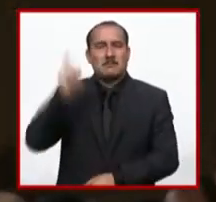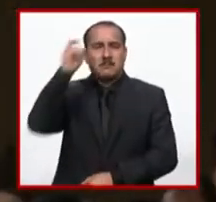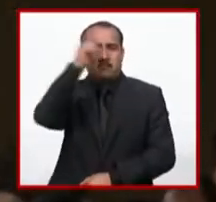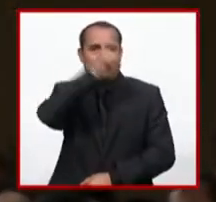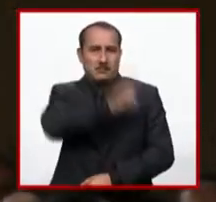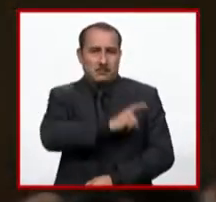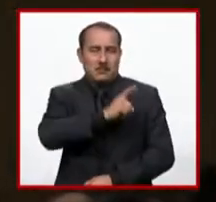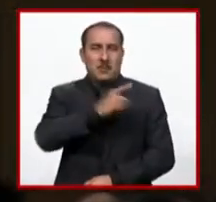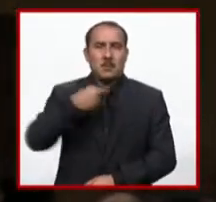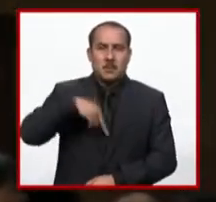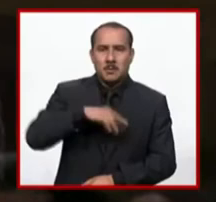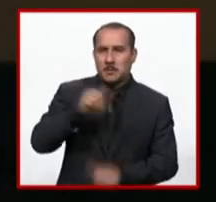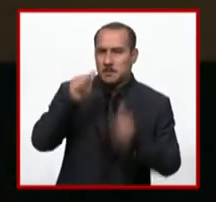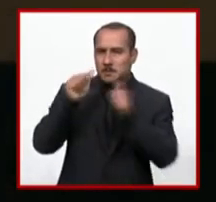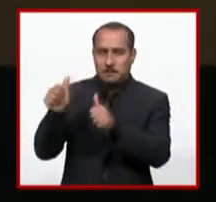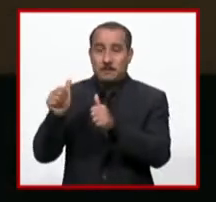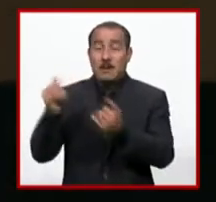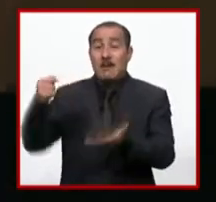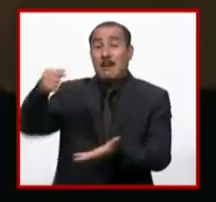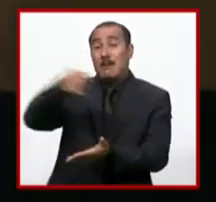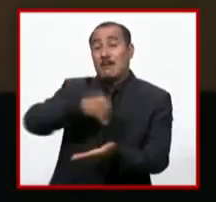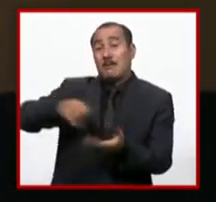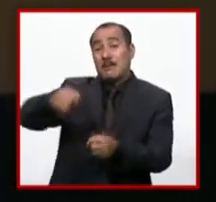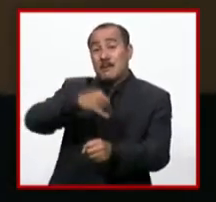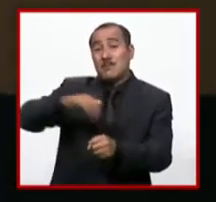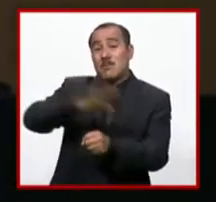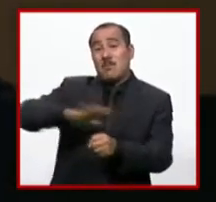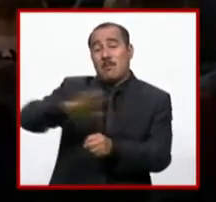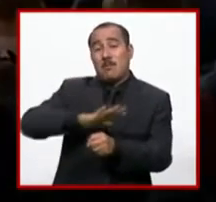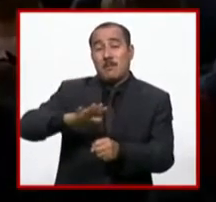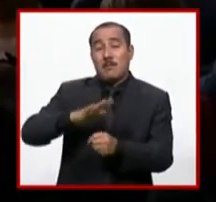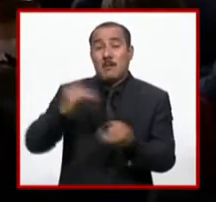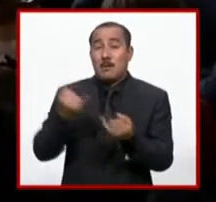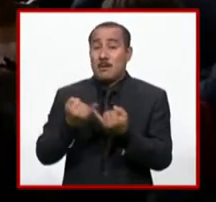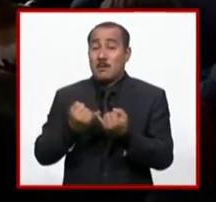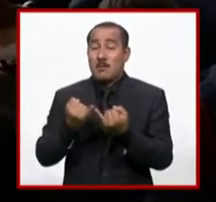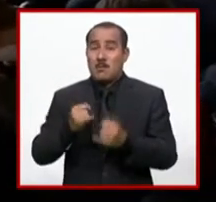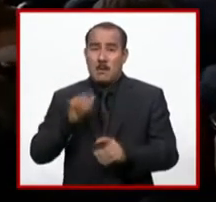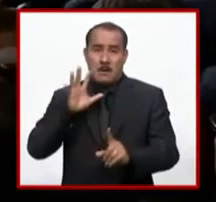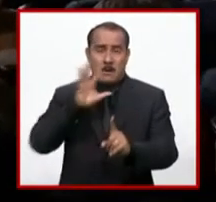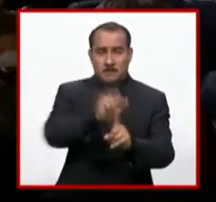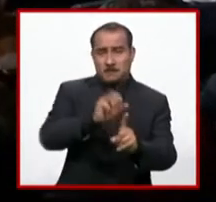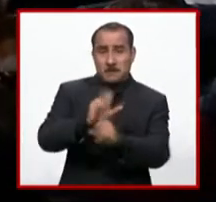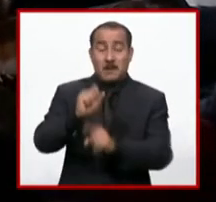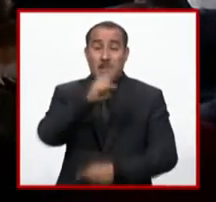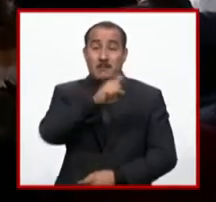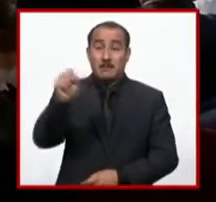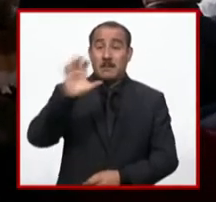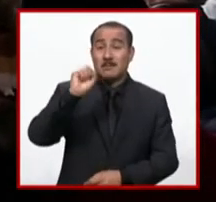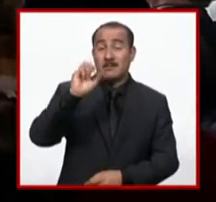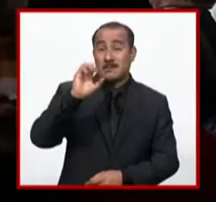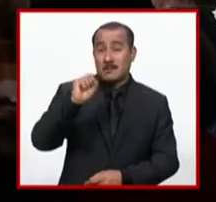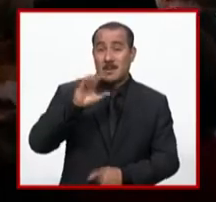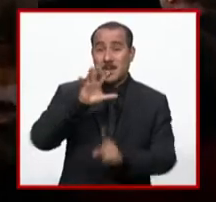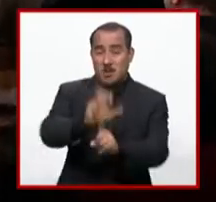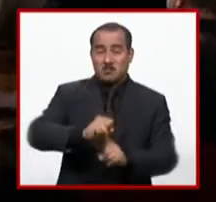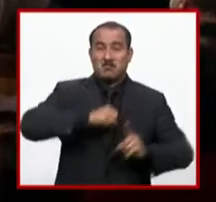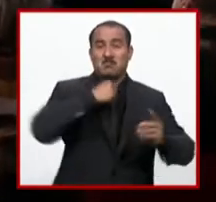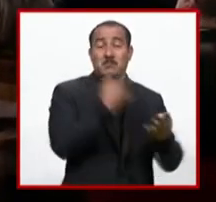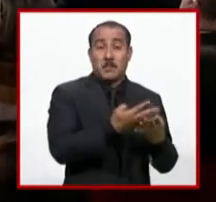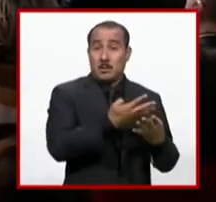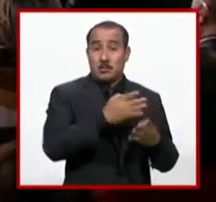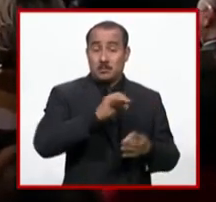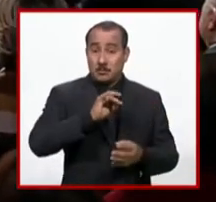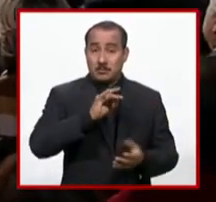hoy para Oaxaca. En el Istmo, este año hemos detenido a más de 160 delincuentes, pero no solamente